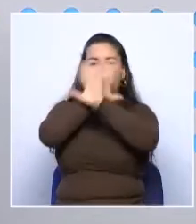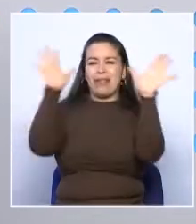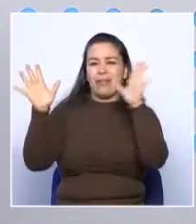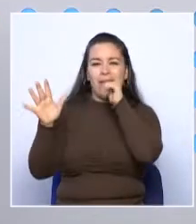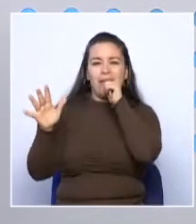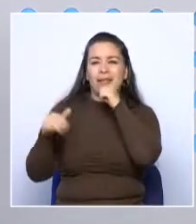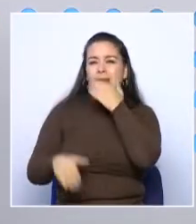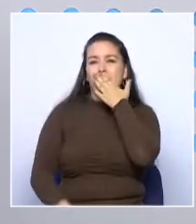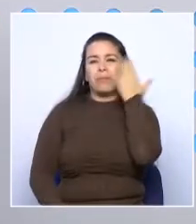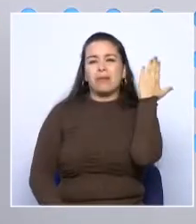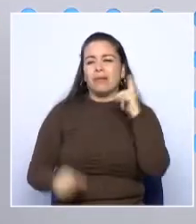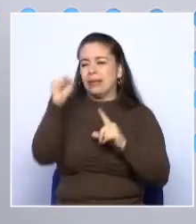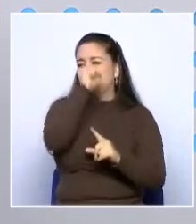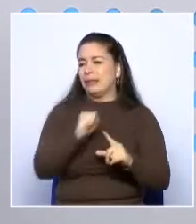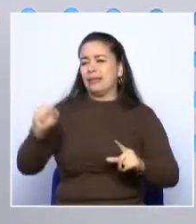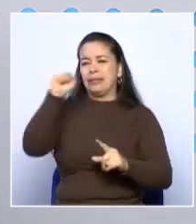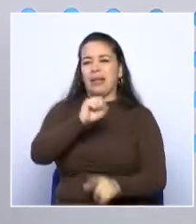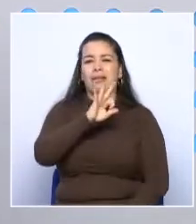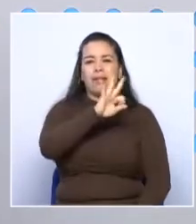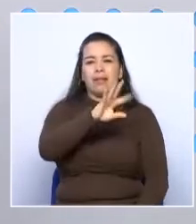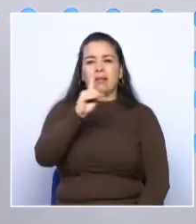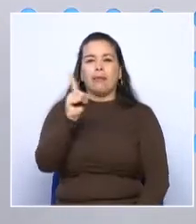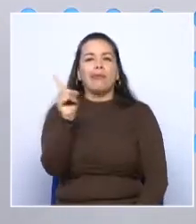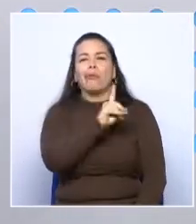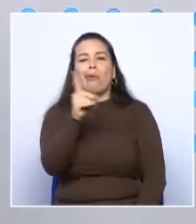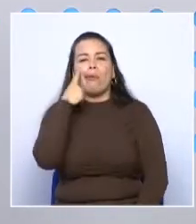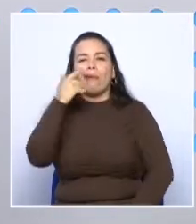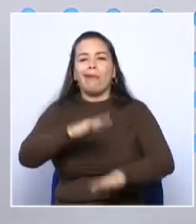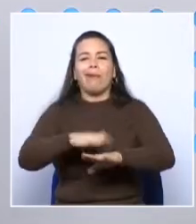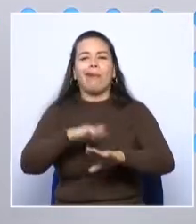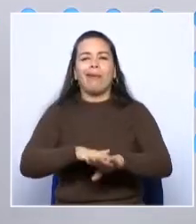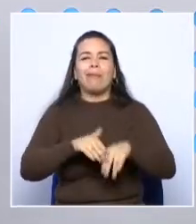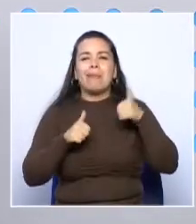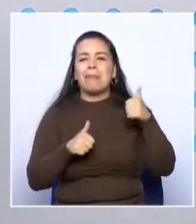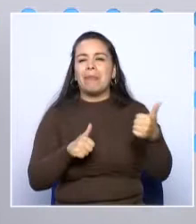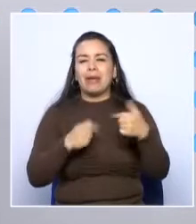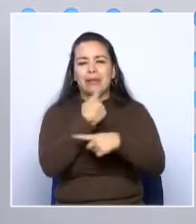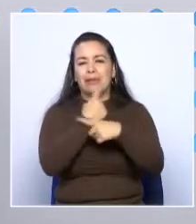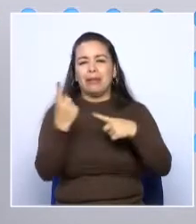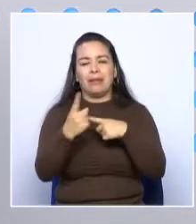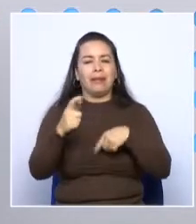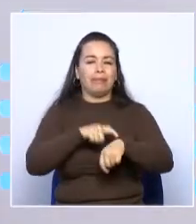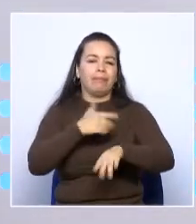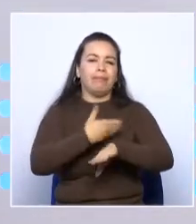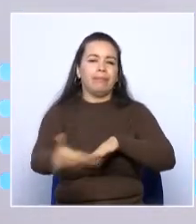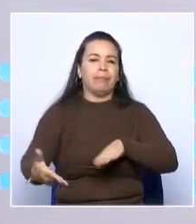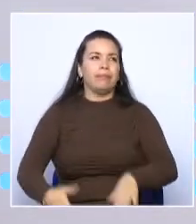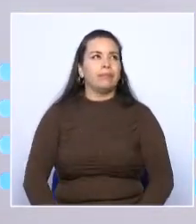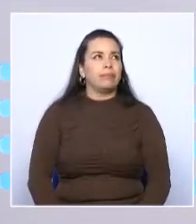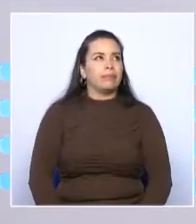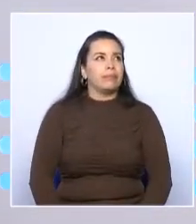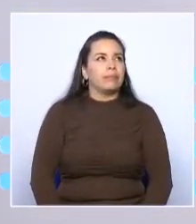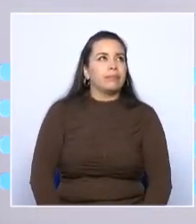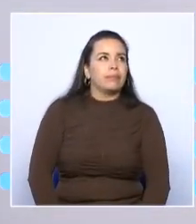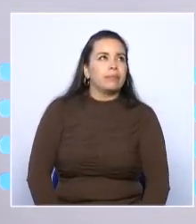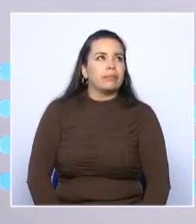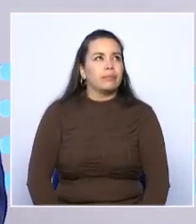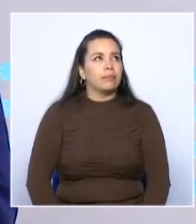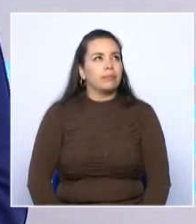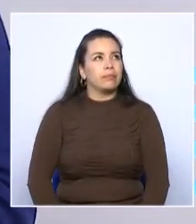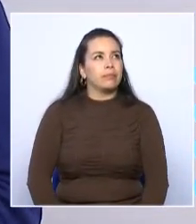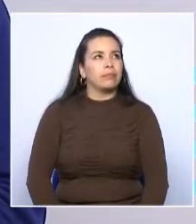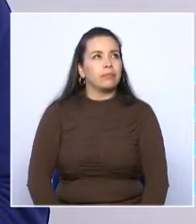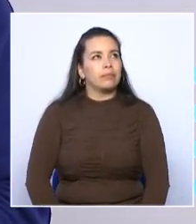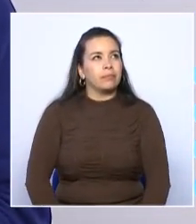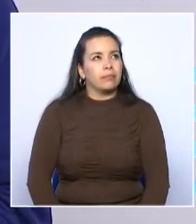no, salió muy fea la ecografía 3D, 4D. No, simplemente es que no estaba en la edad gestacional adecuada. Doctora María... Ventana acústica, lo que